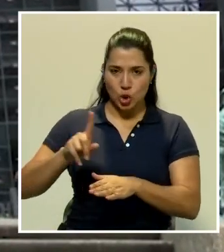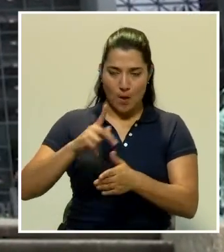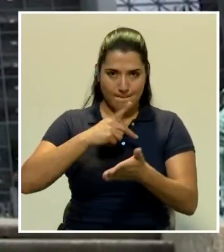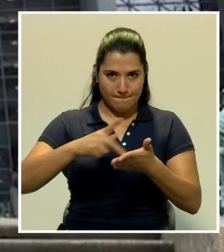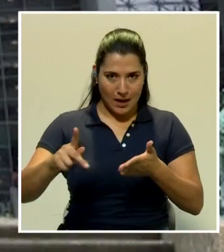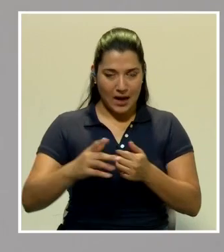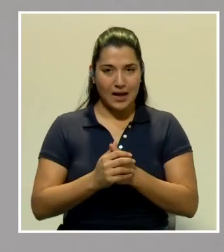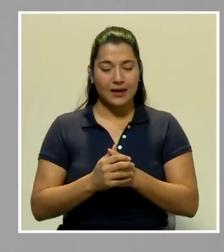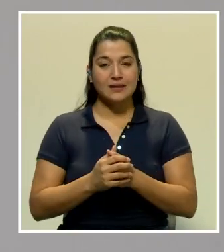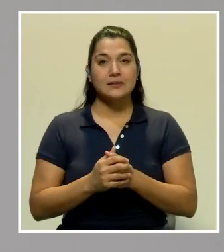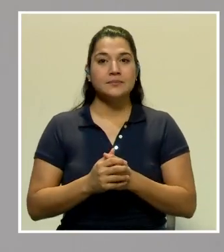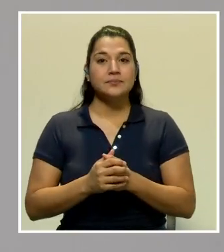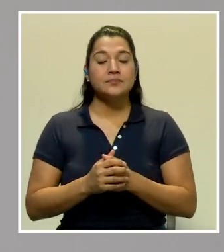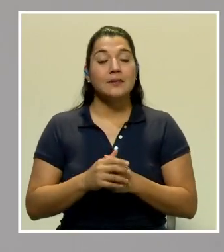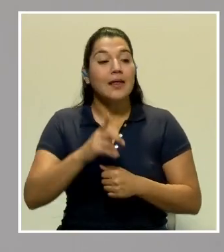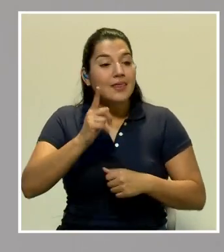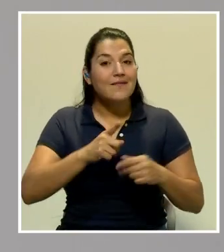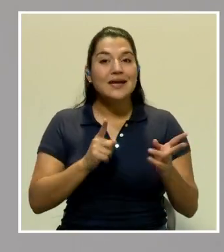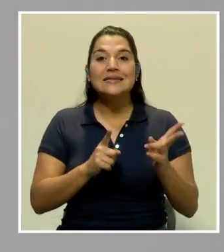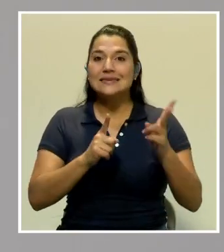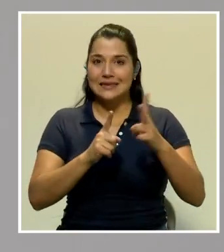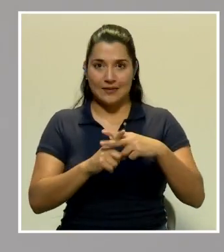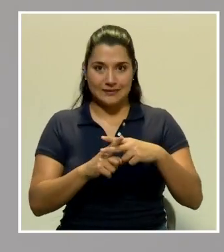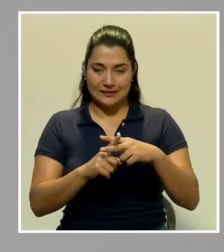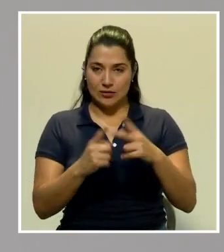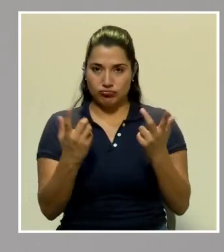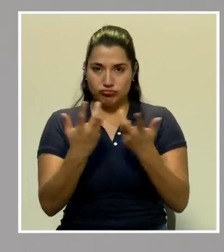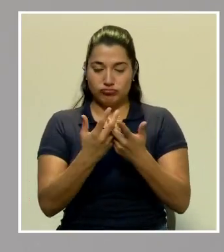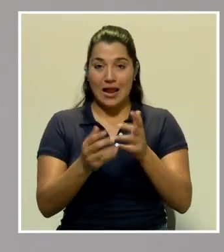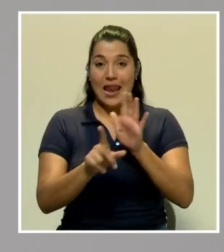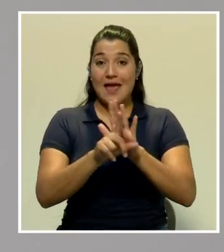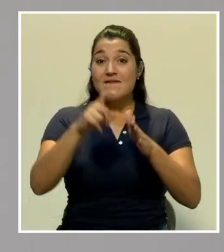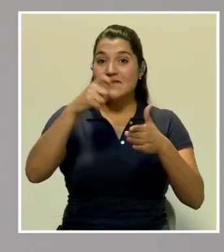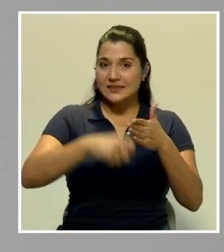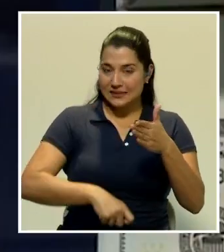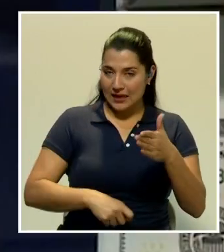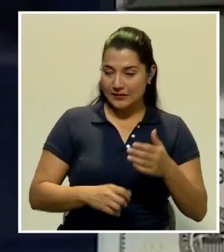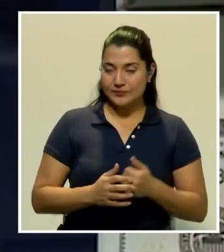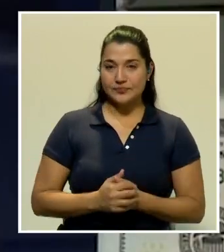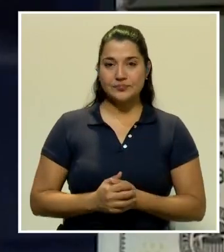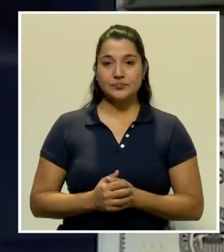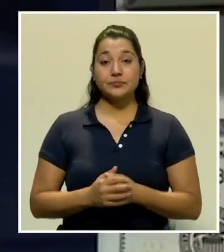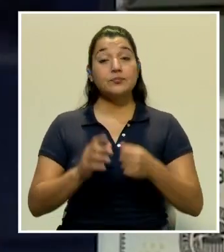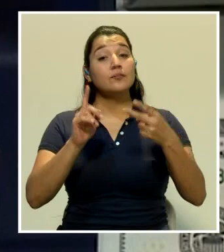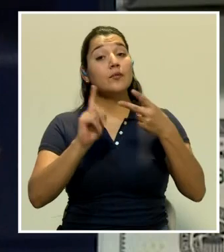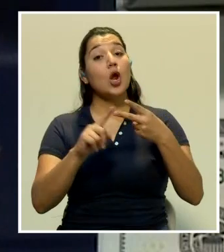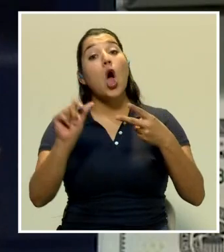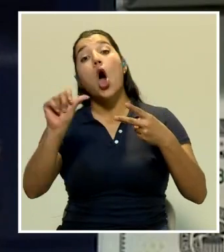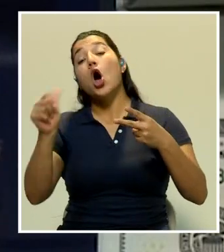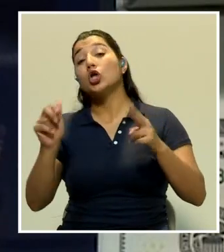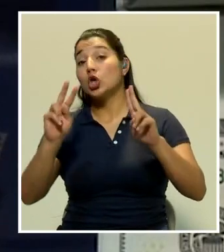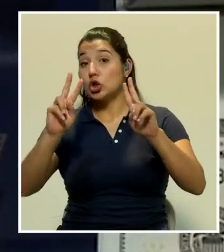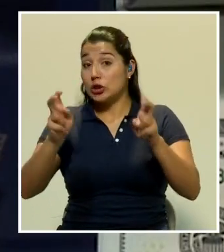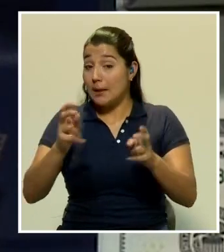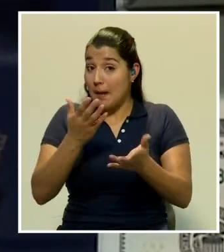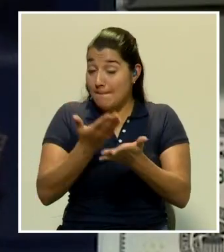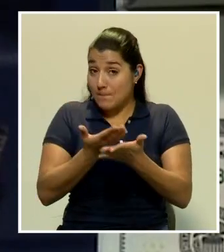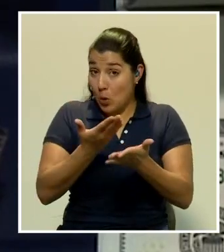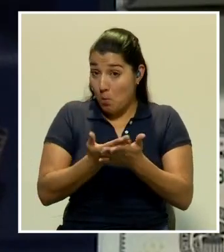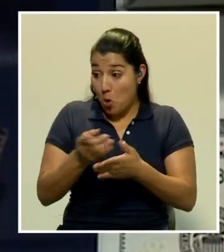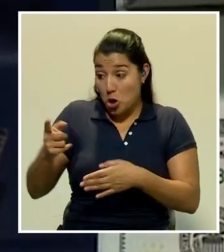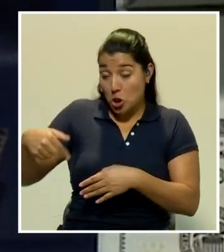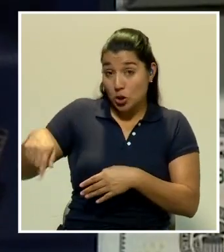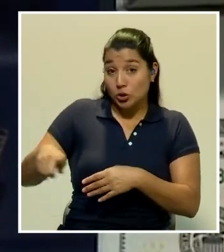y conforme a esas condiciones de la regla fiscal, sin excepciones. Otro de los planteamientos de los expertos